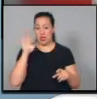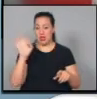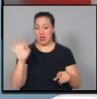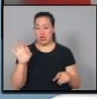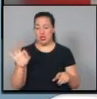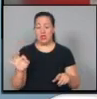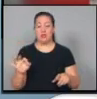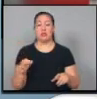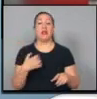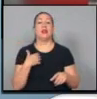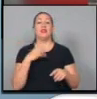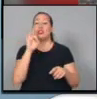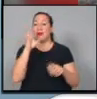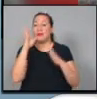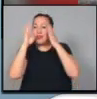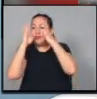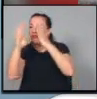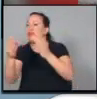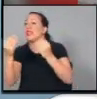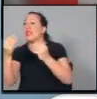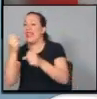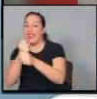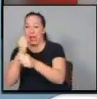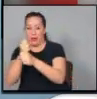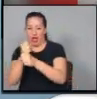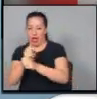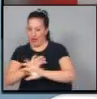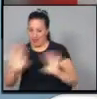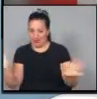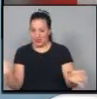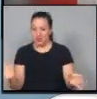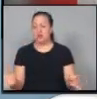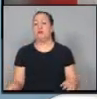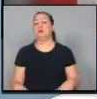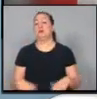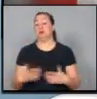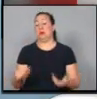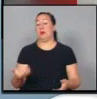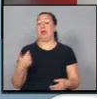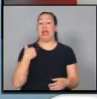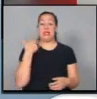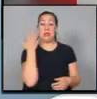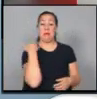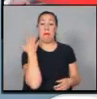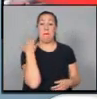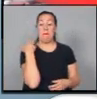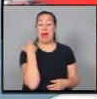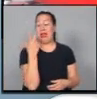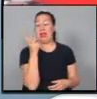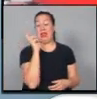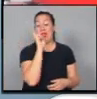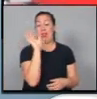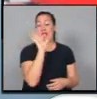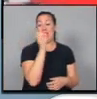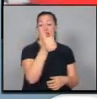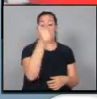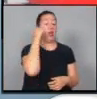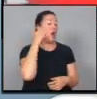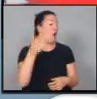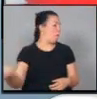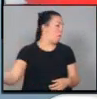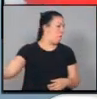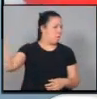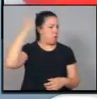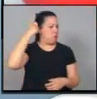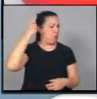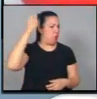sea, estaba prestando la atención al trabajo que hacemos nosotros. Bueno, me pongo de espalda hacia el camión y de atrás yo siento el golpe que